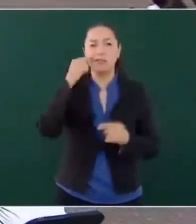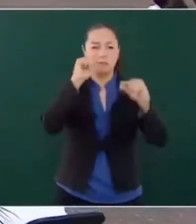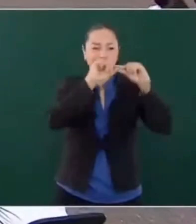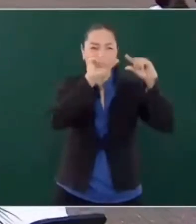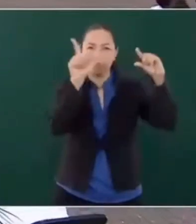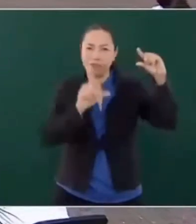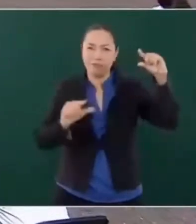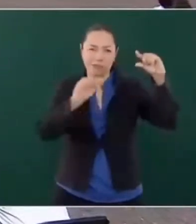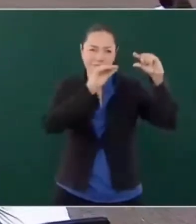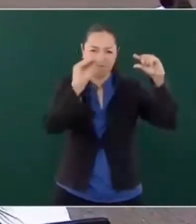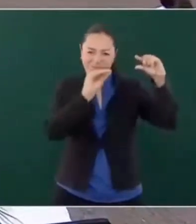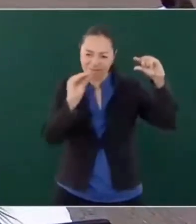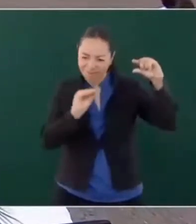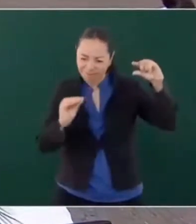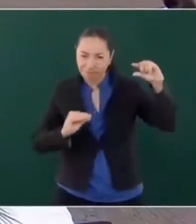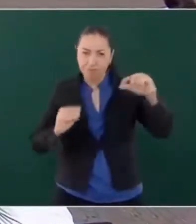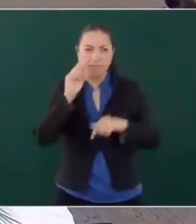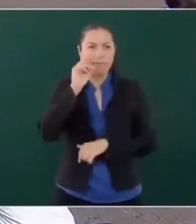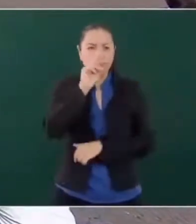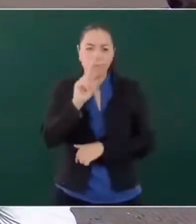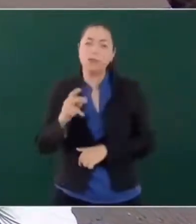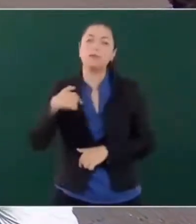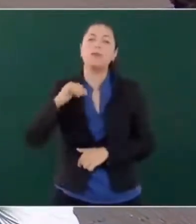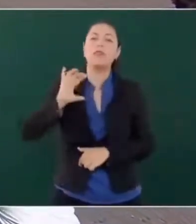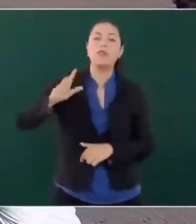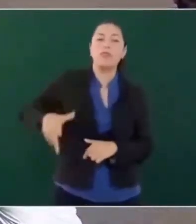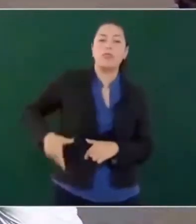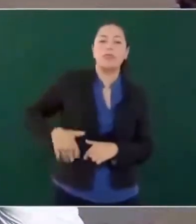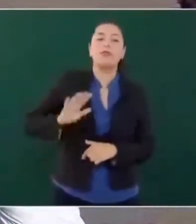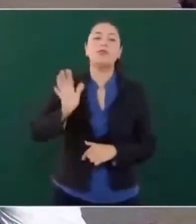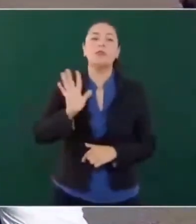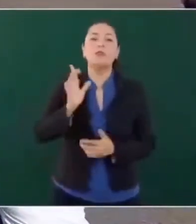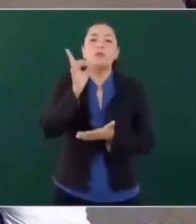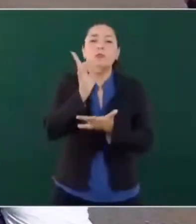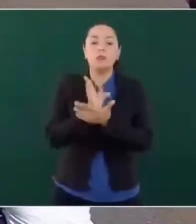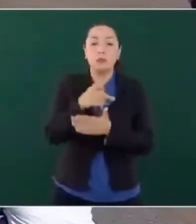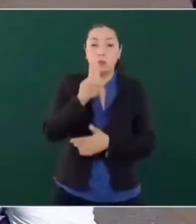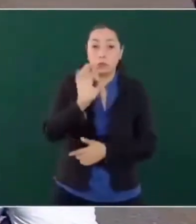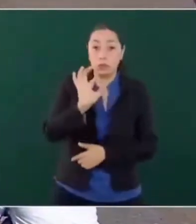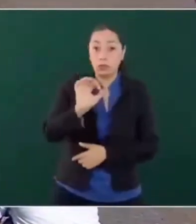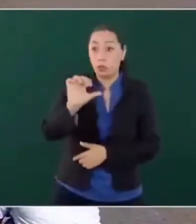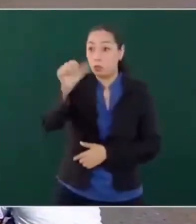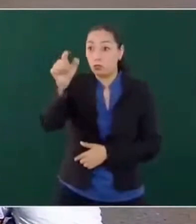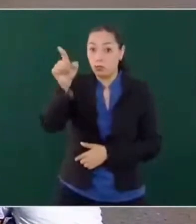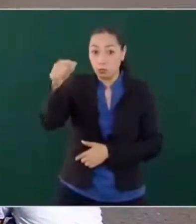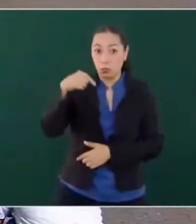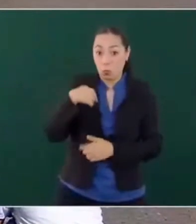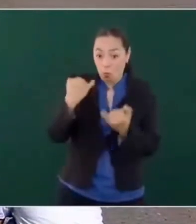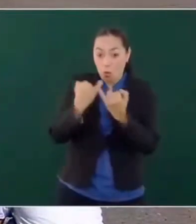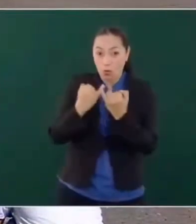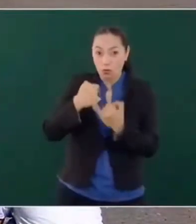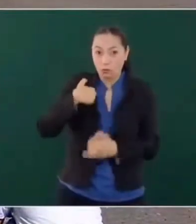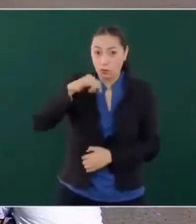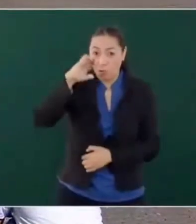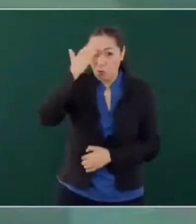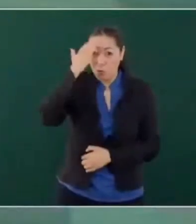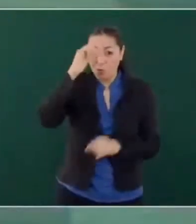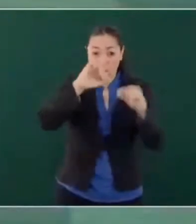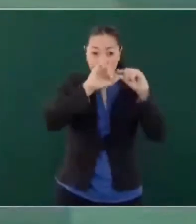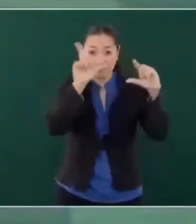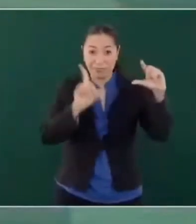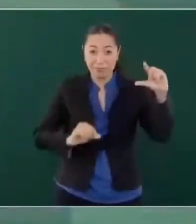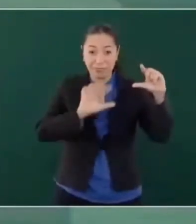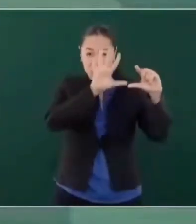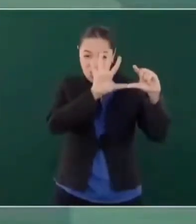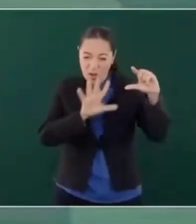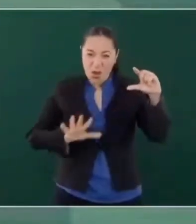país, no es para presumir, pero no creo que haya un mexicano que conozca todos los municipios de